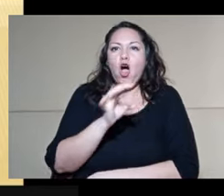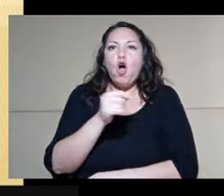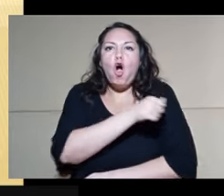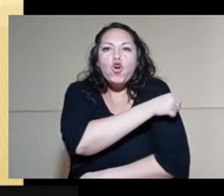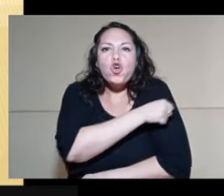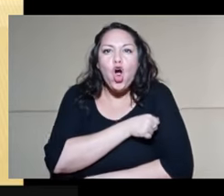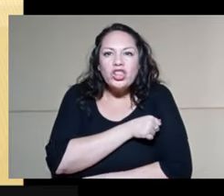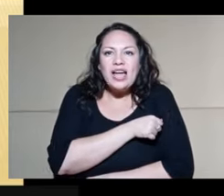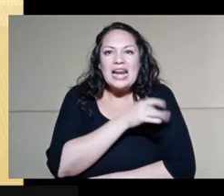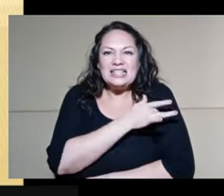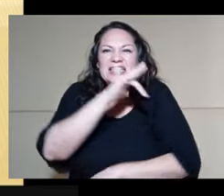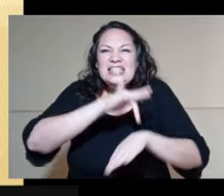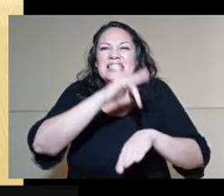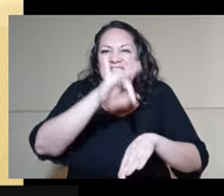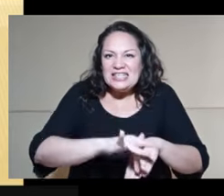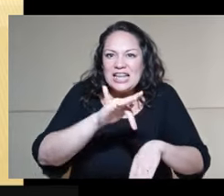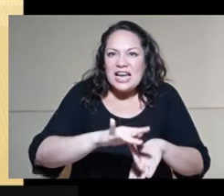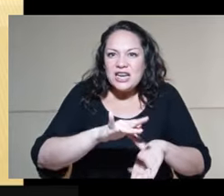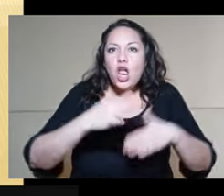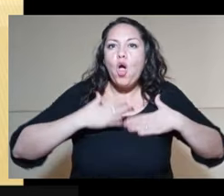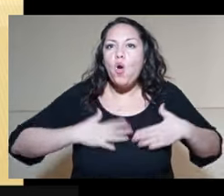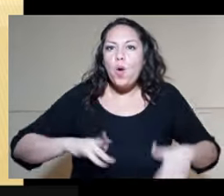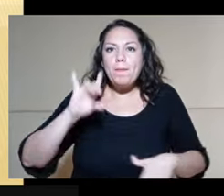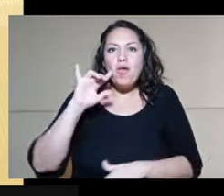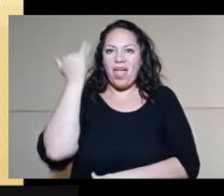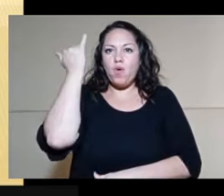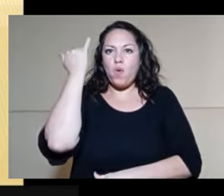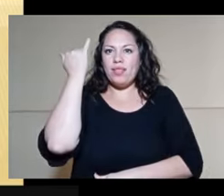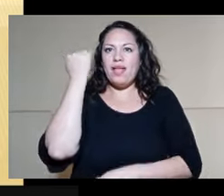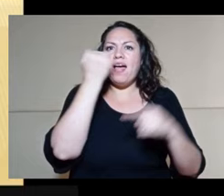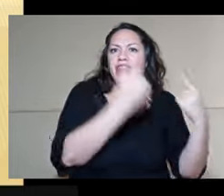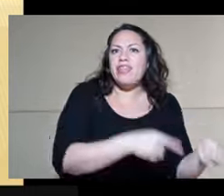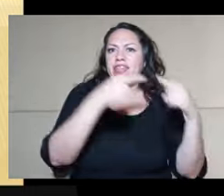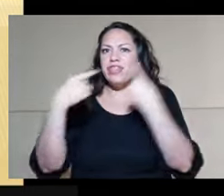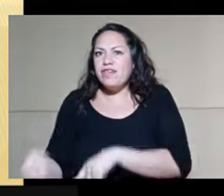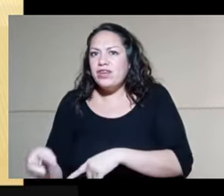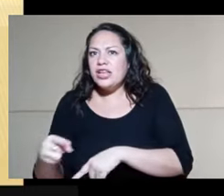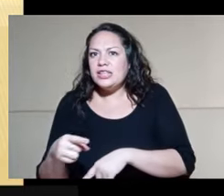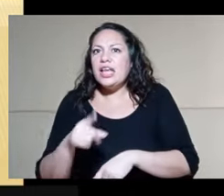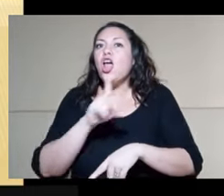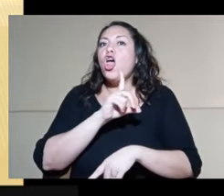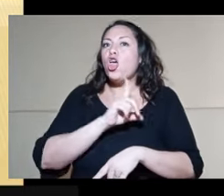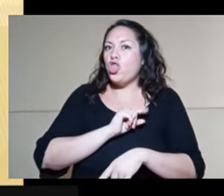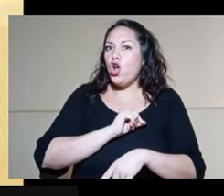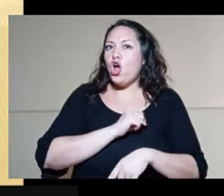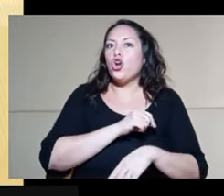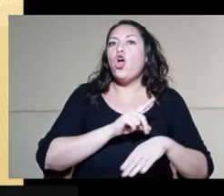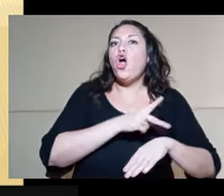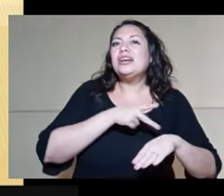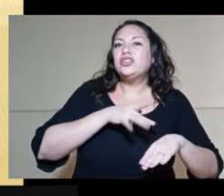y nuestra corteza cerebral, ¿no es cierto?, sensitiva, capta eso y puede discriminar y puede decir, me estoy